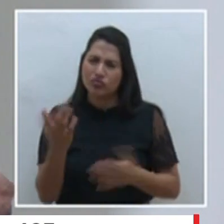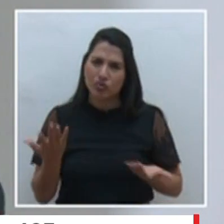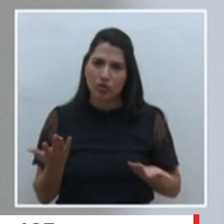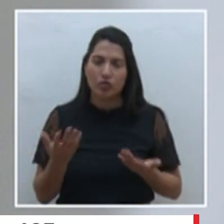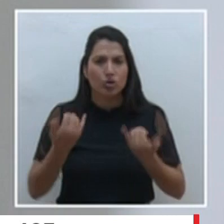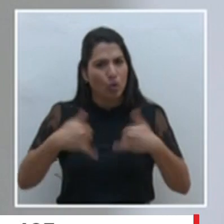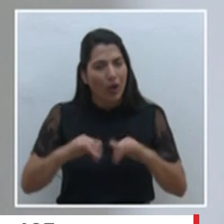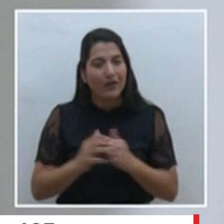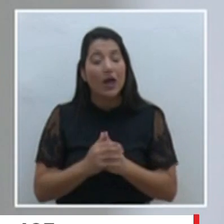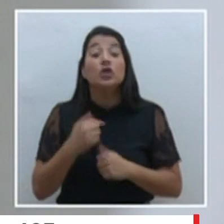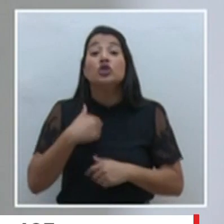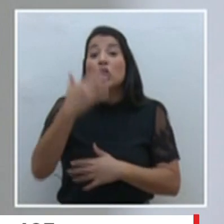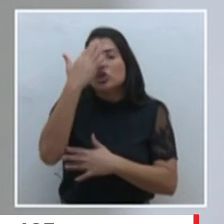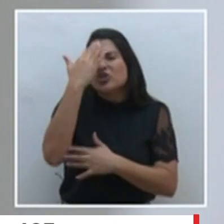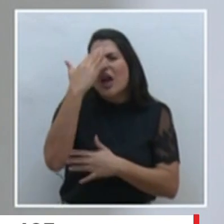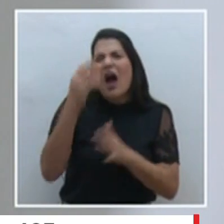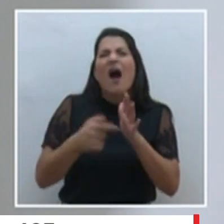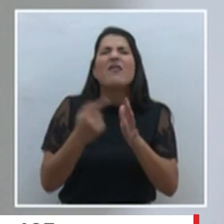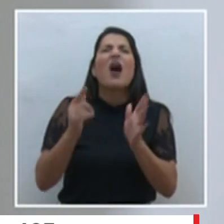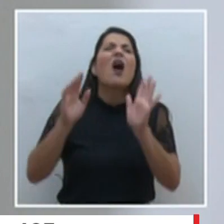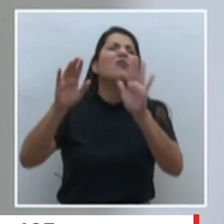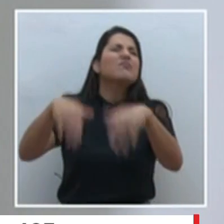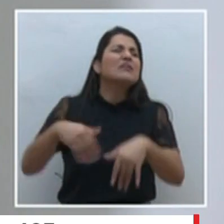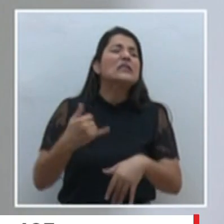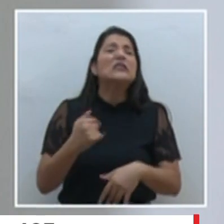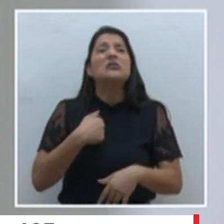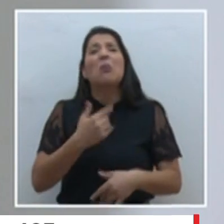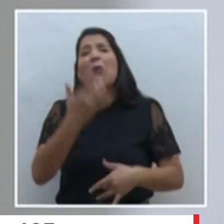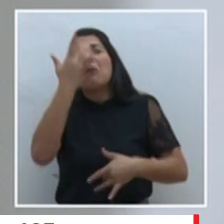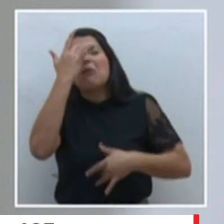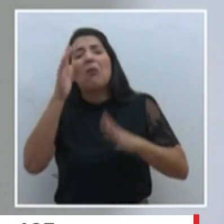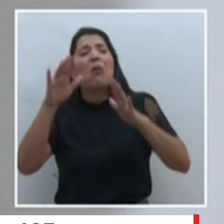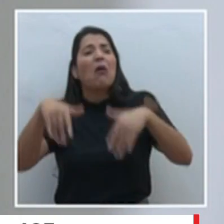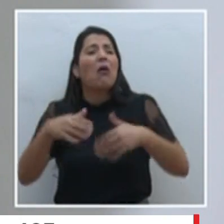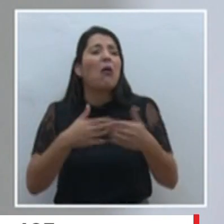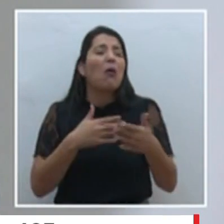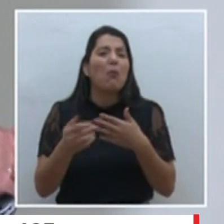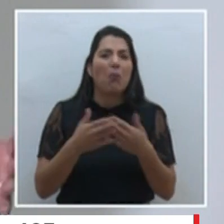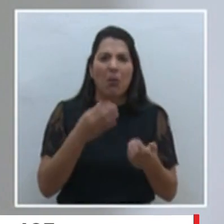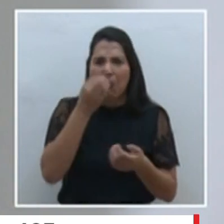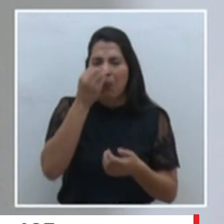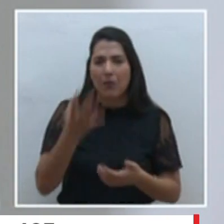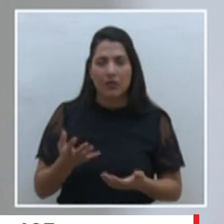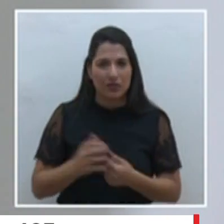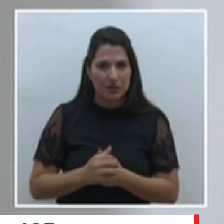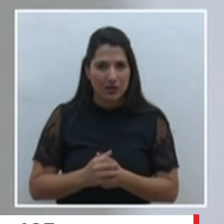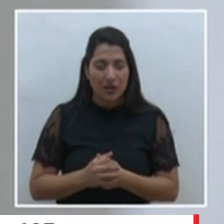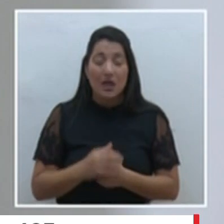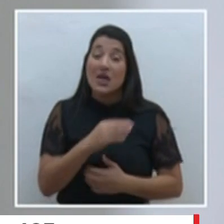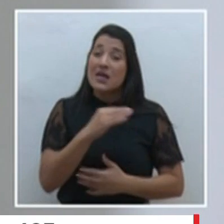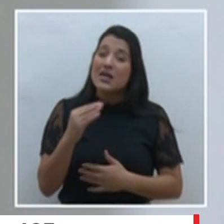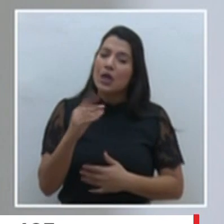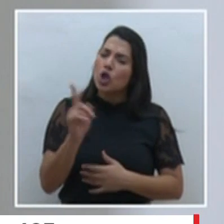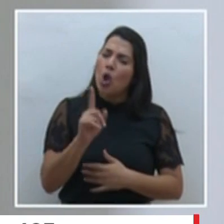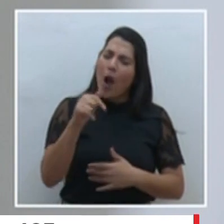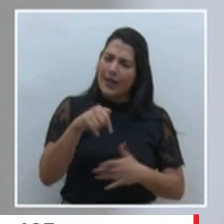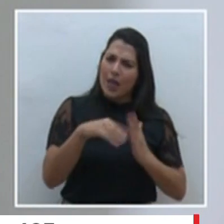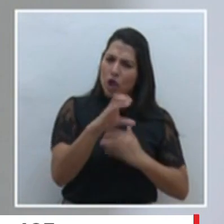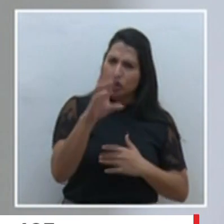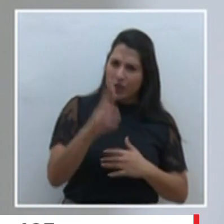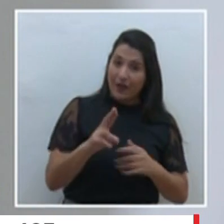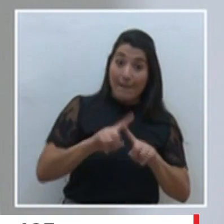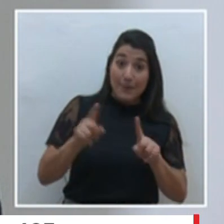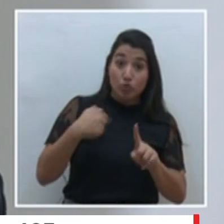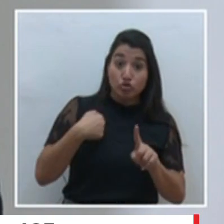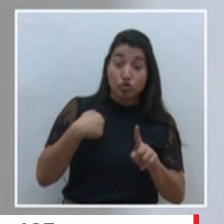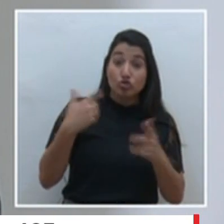que hay gente que en eso dice, a mí si me tengo que enfermar, y hay gente, tal vez no también en este país, pero yo he visto testimonios de